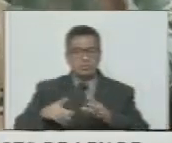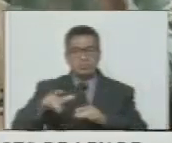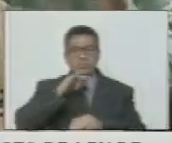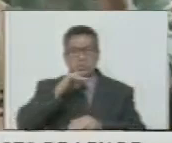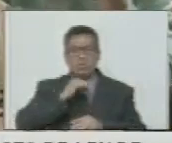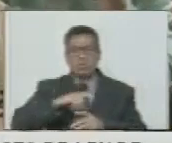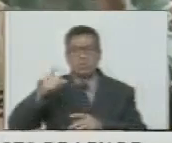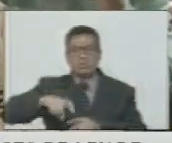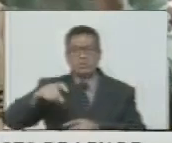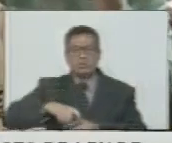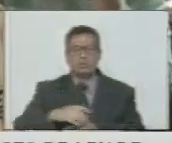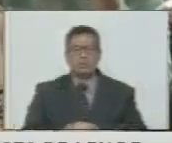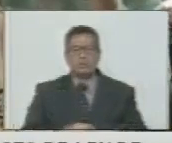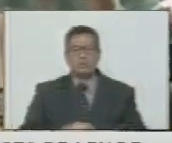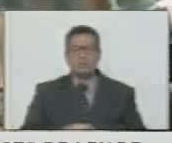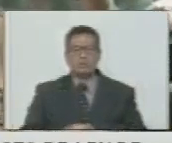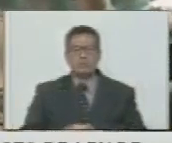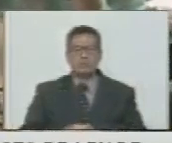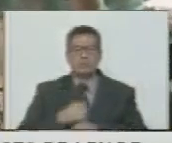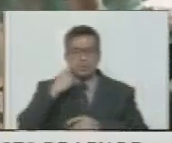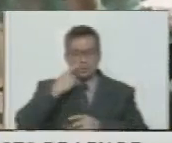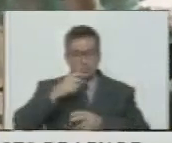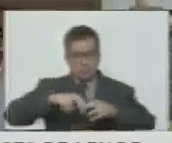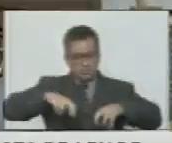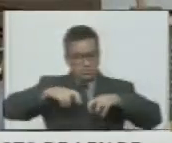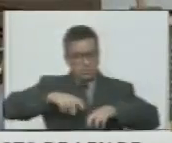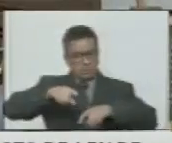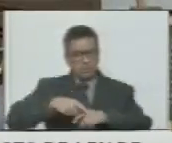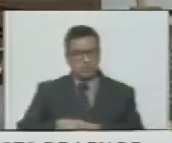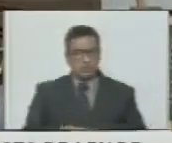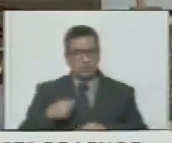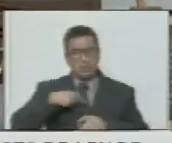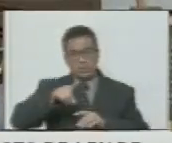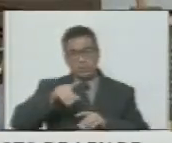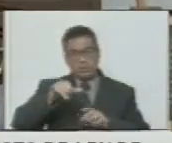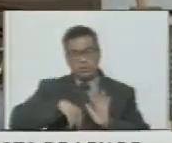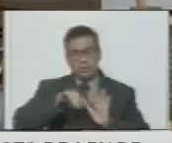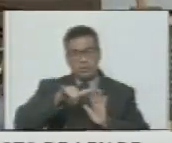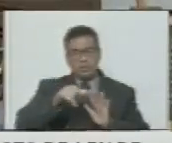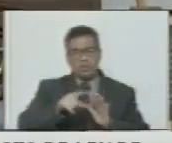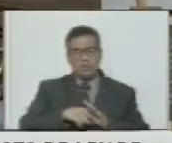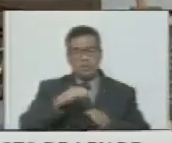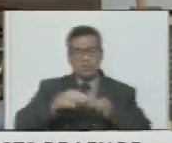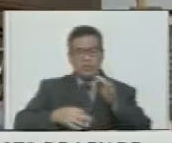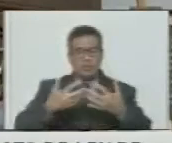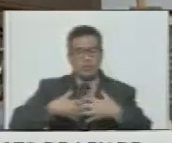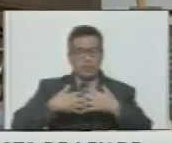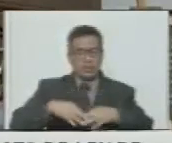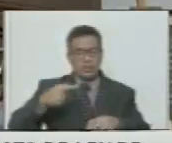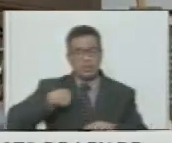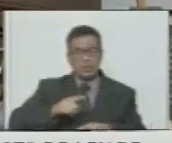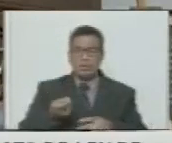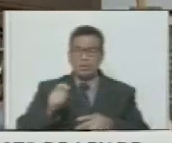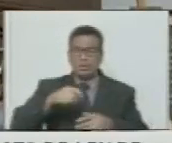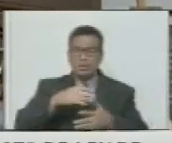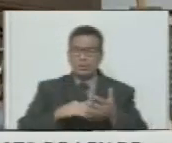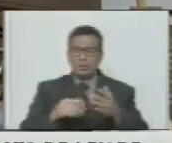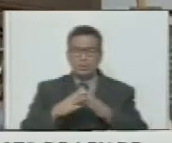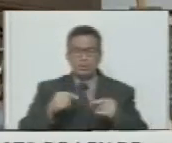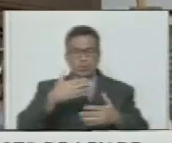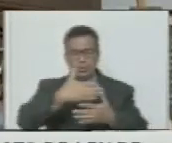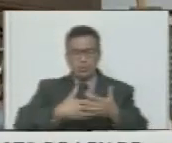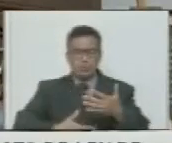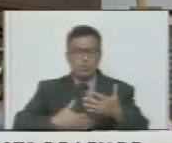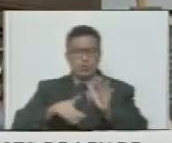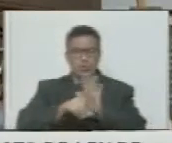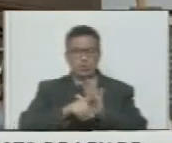proporcionar la información necesaria para su verificación. Si los mismos provienen de personas jurídicas, deben anexar